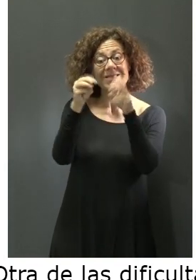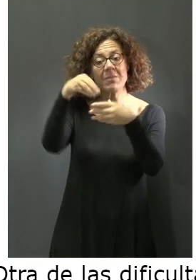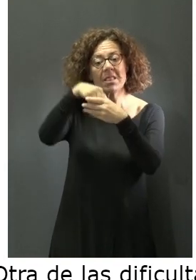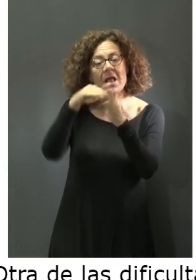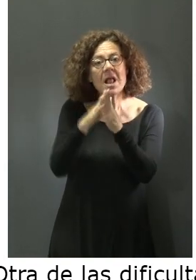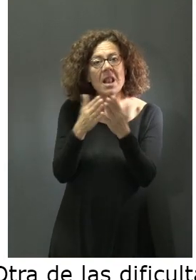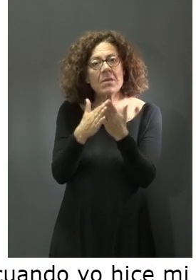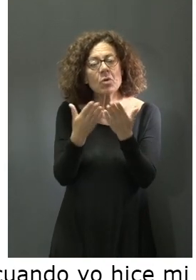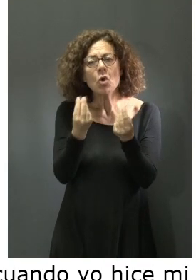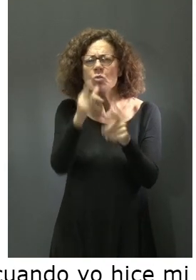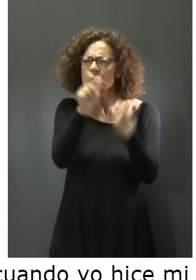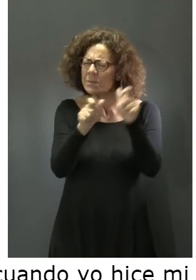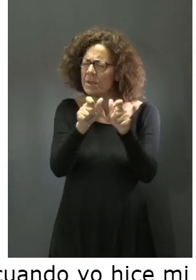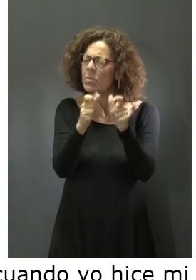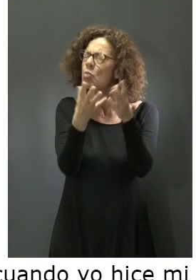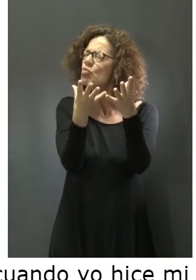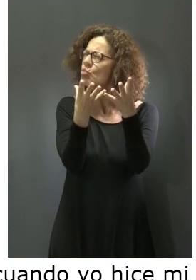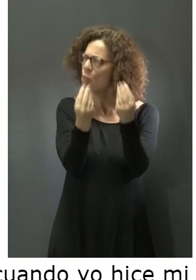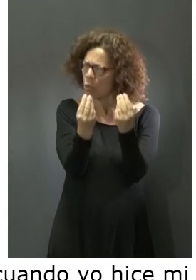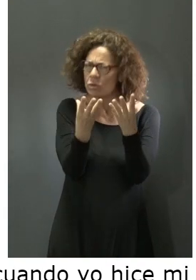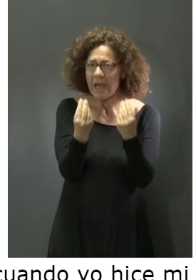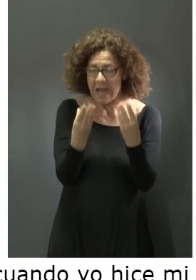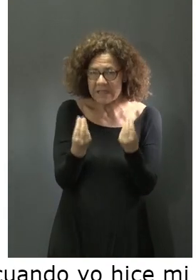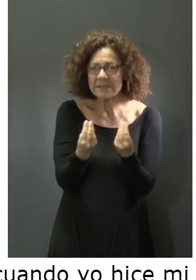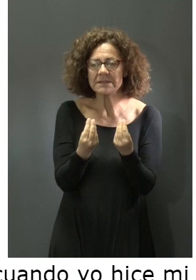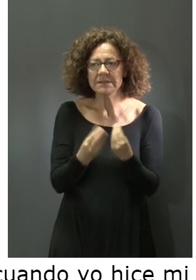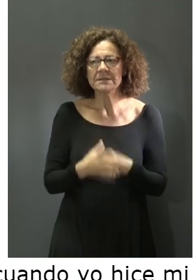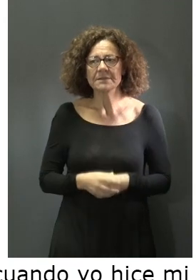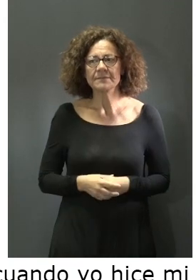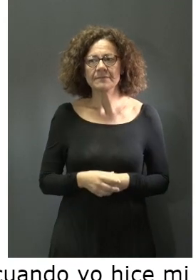muchas personas, pero muchas de verdad,